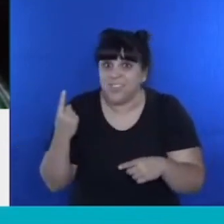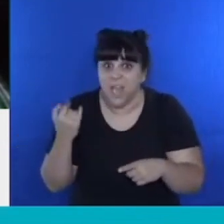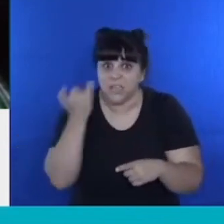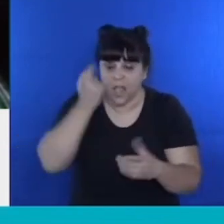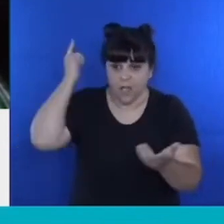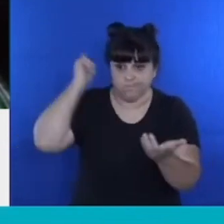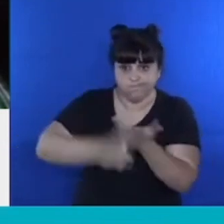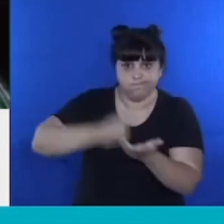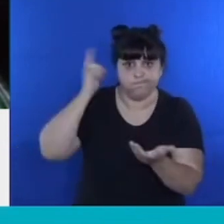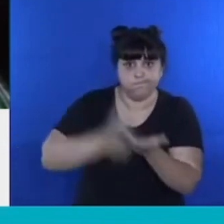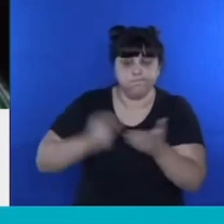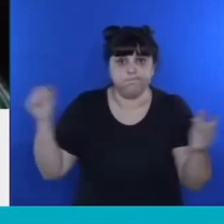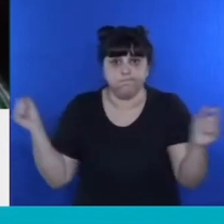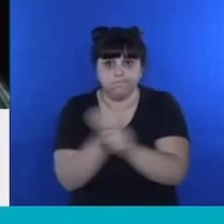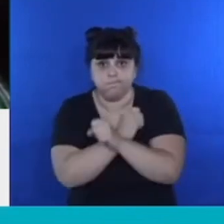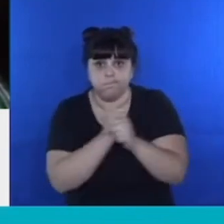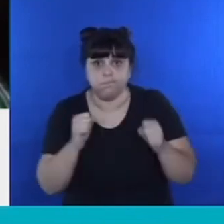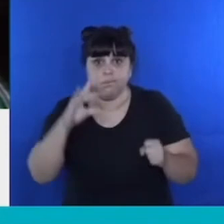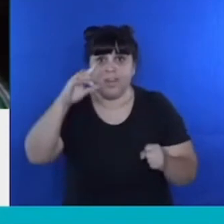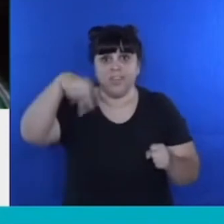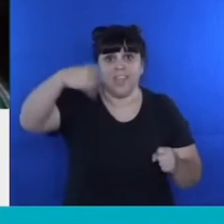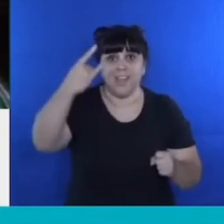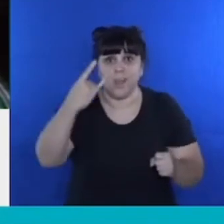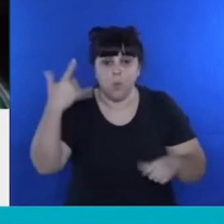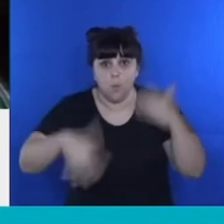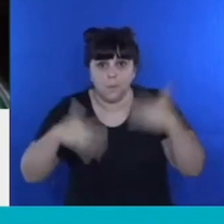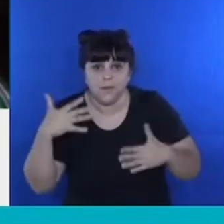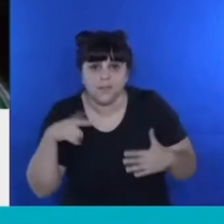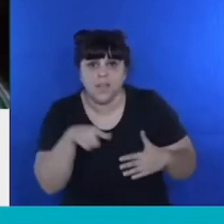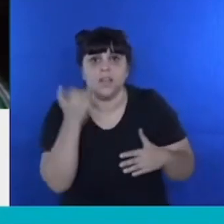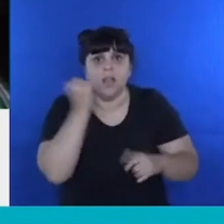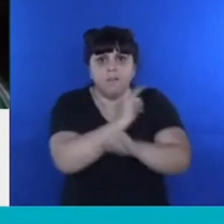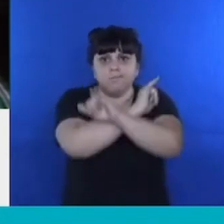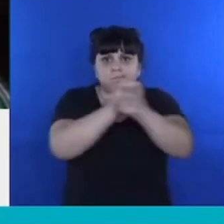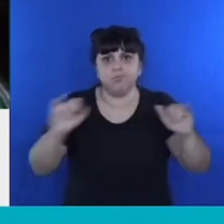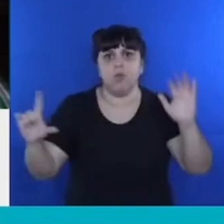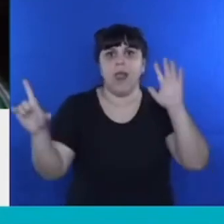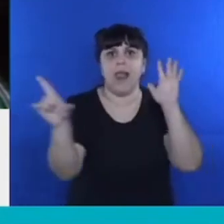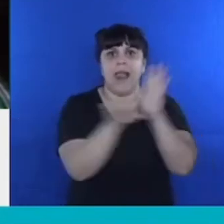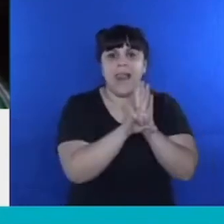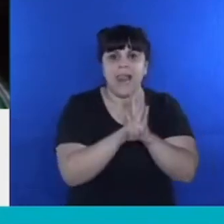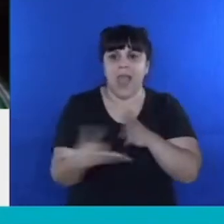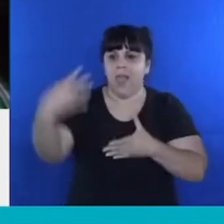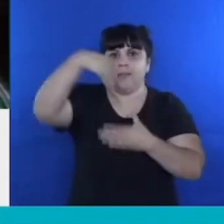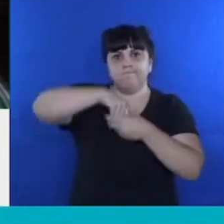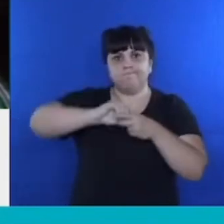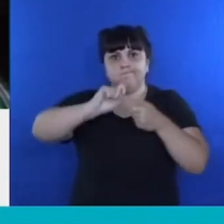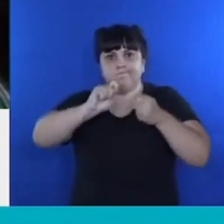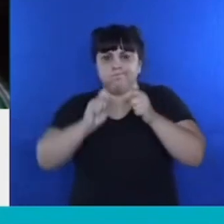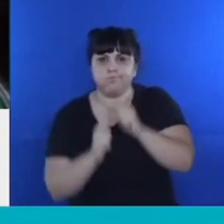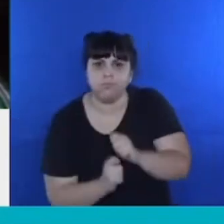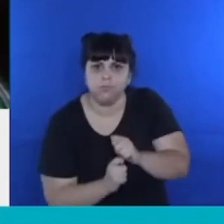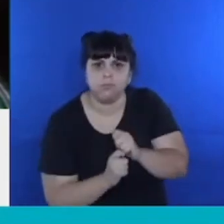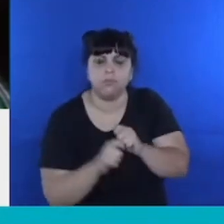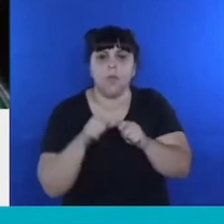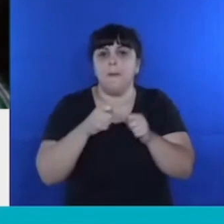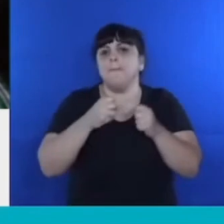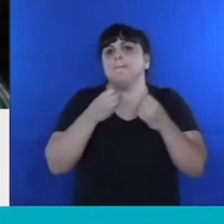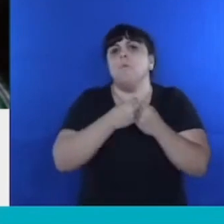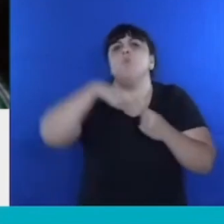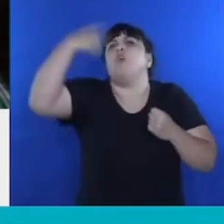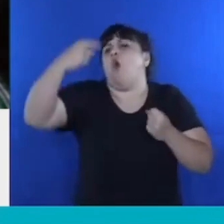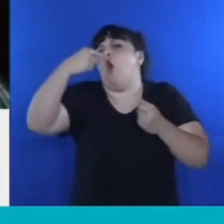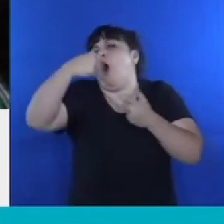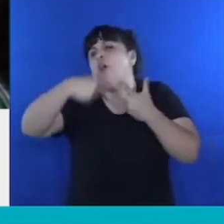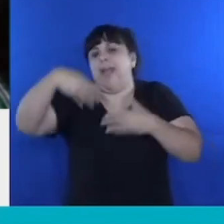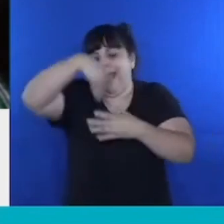sancionó un DNU, que anunció una ley ómnibus, que entre otras cosas, entre muchísimas